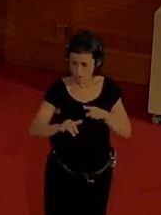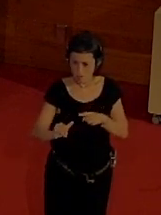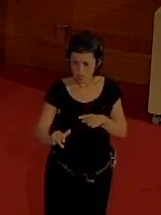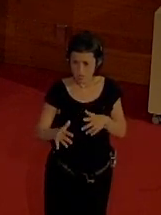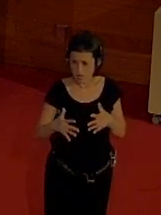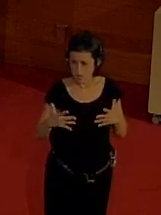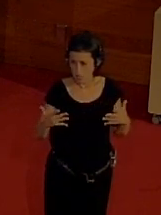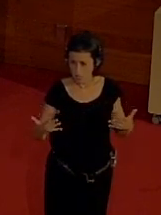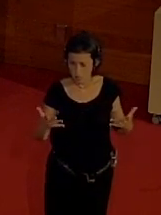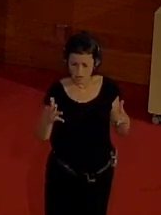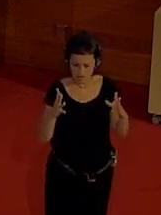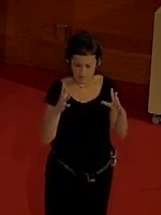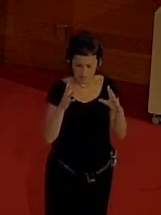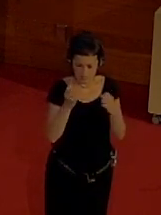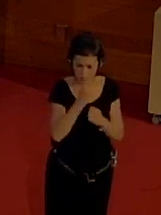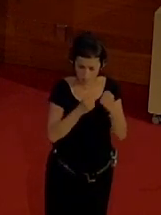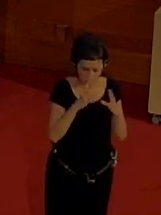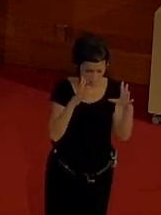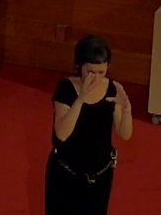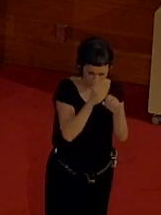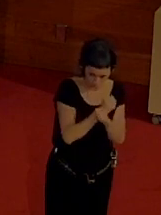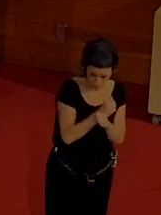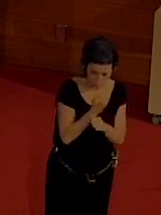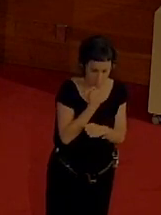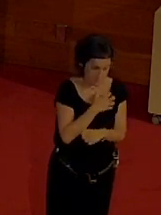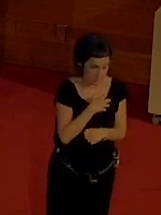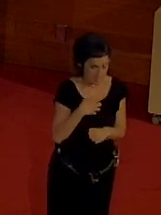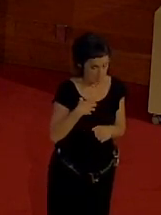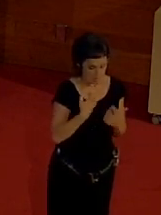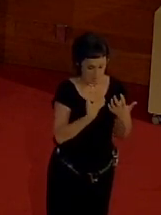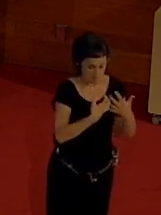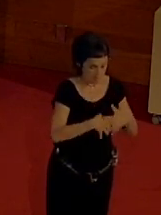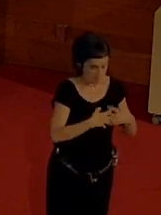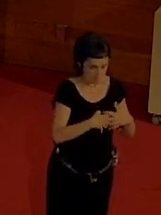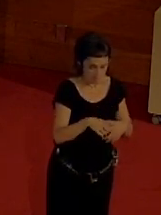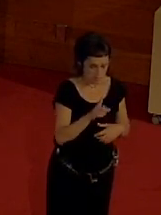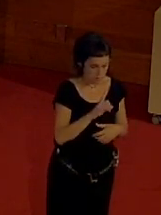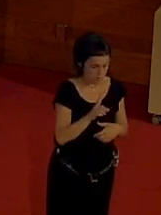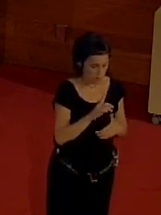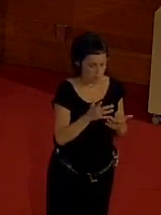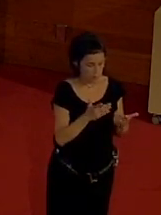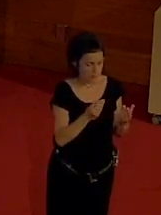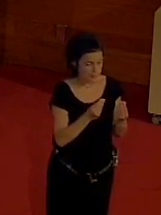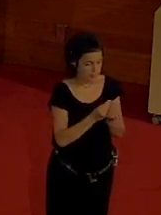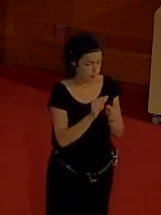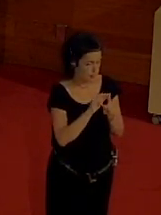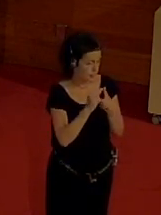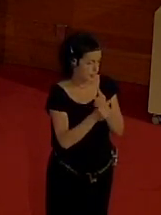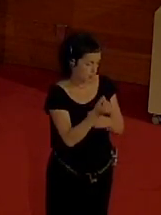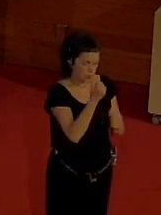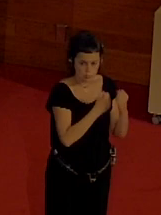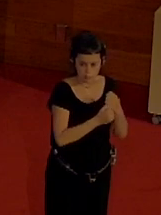oscurantismo de su propia economía la banca no funciona con criterios económicos